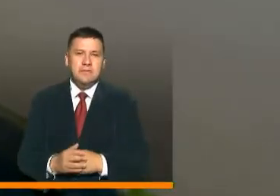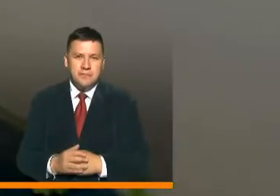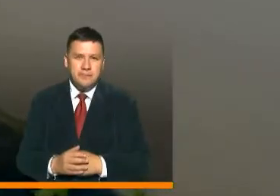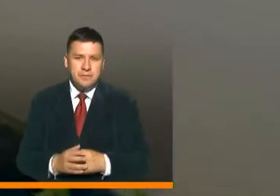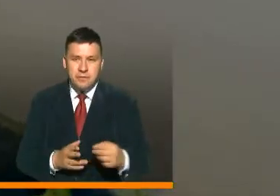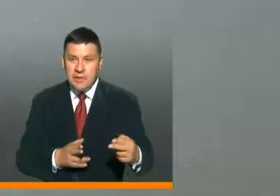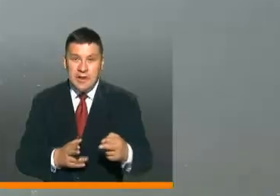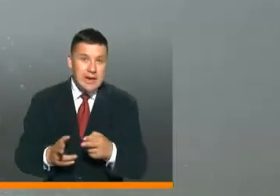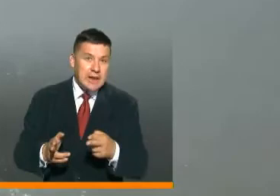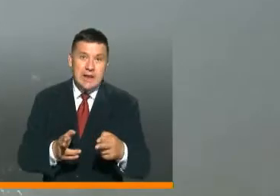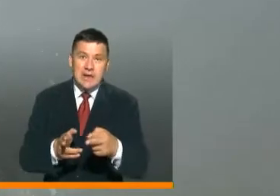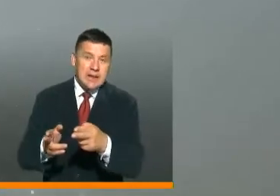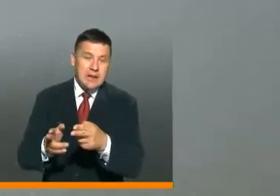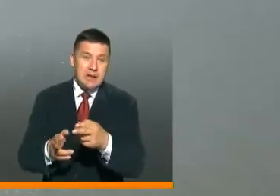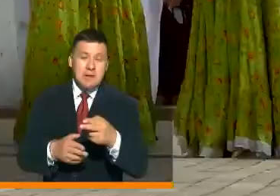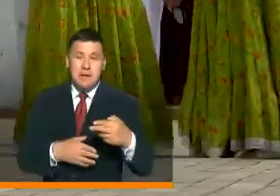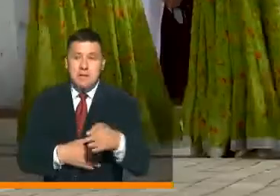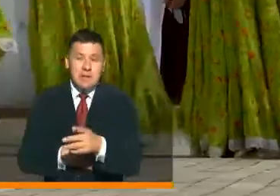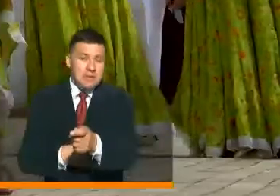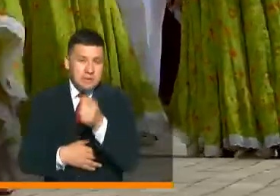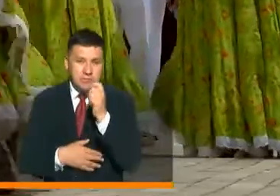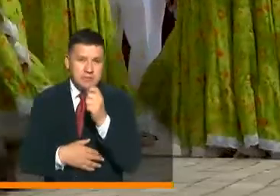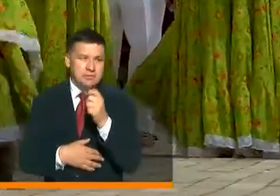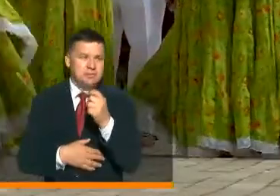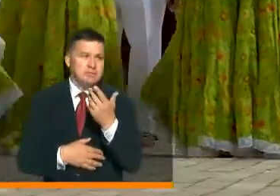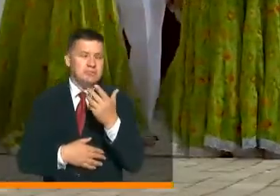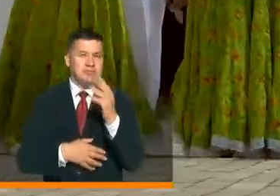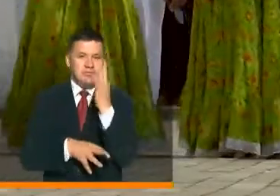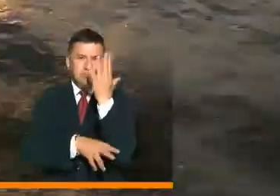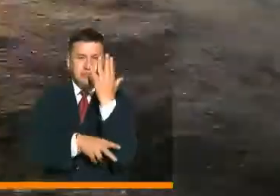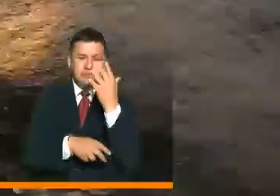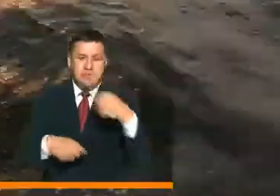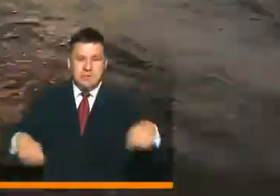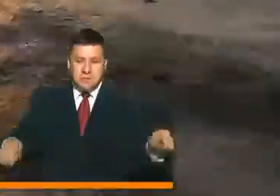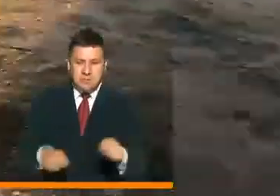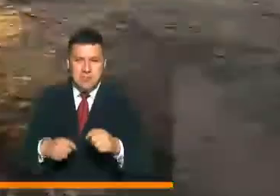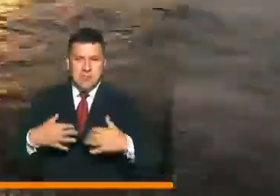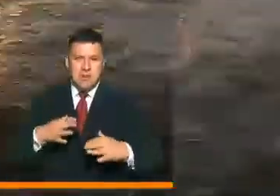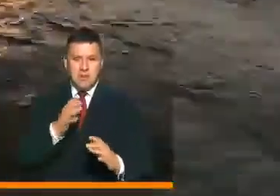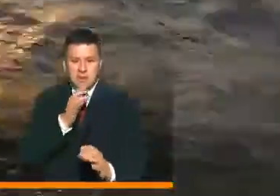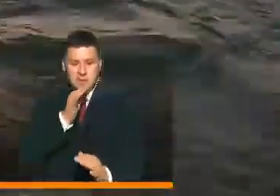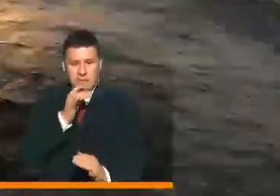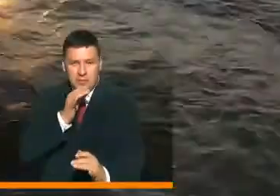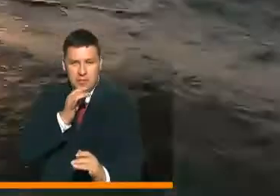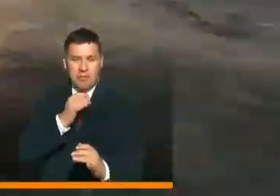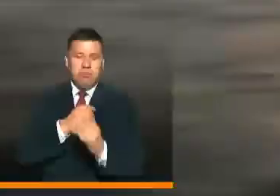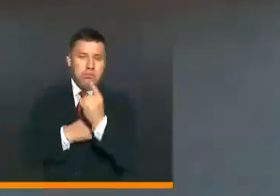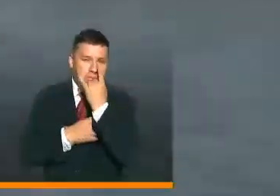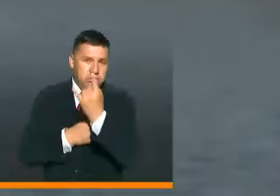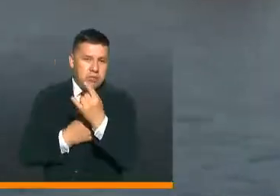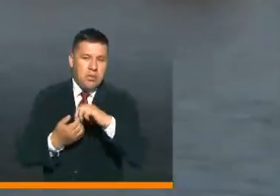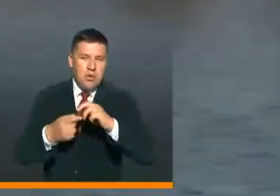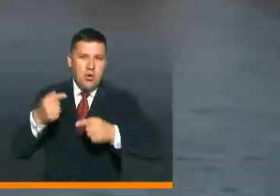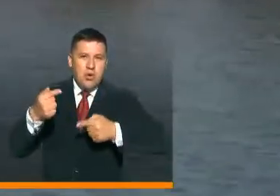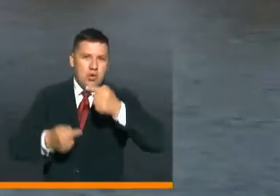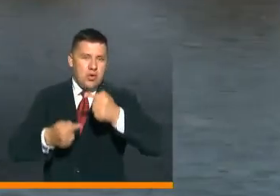El río Magdalena, el de los pescadores, las gaitas y los vallenatos, será parte del motor del intermodalismo y de la